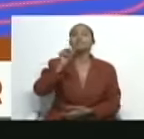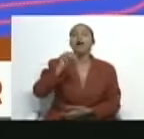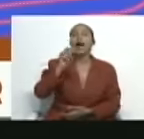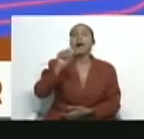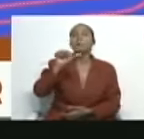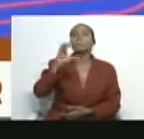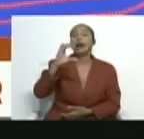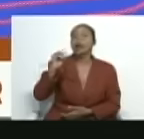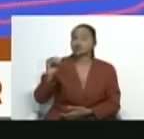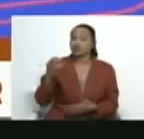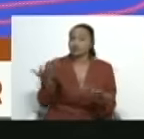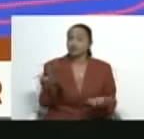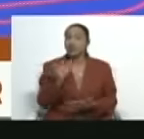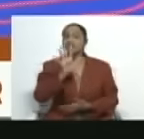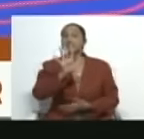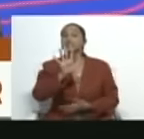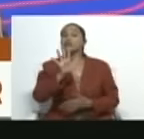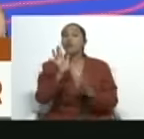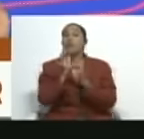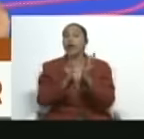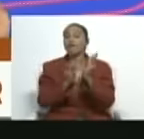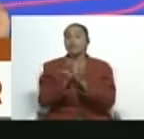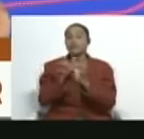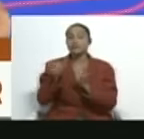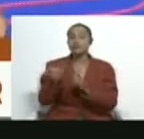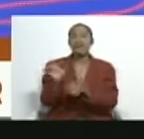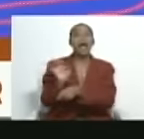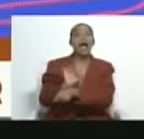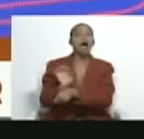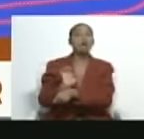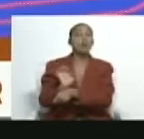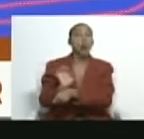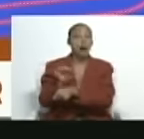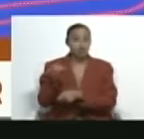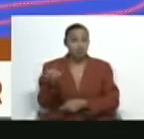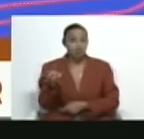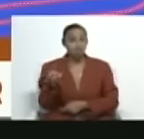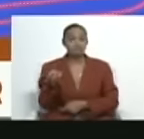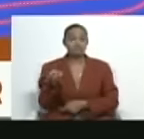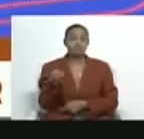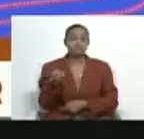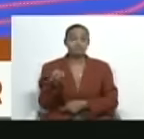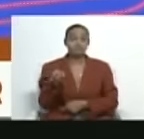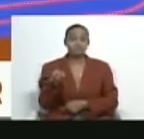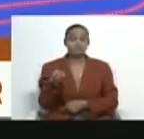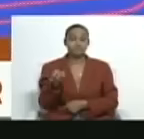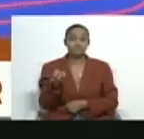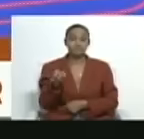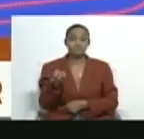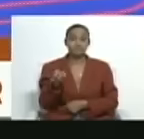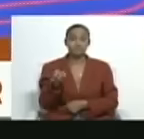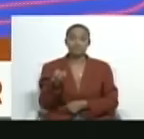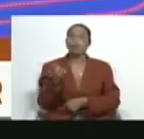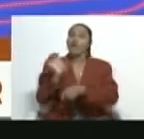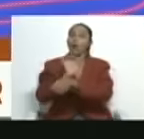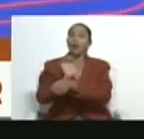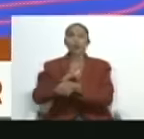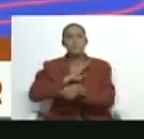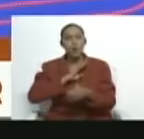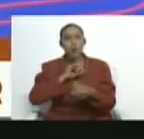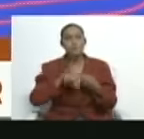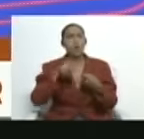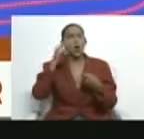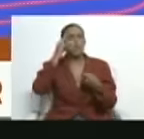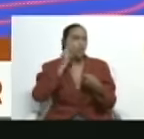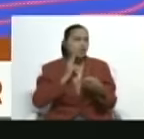la barbarie en Quito la quito hermosa la quito de Manuel zen la quito de Bolívar la quito de Antonio José